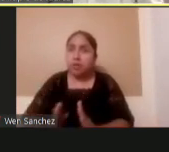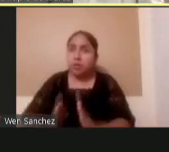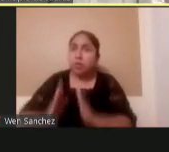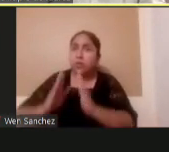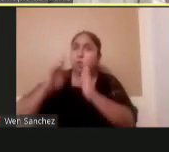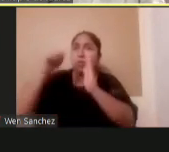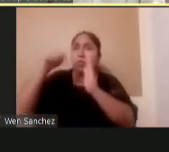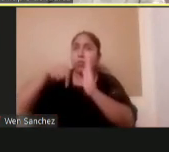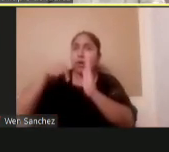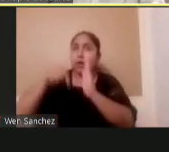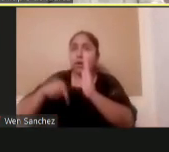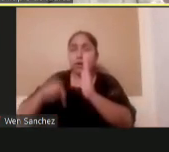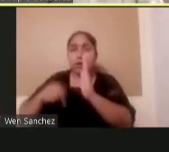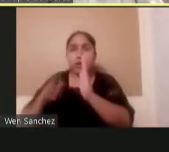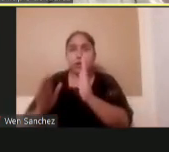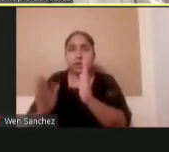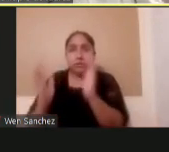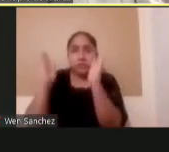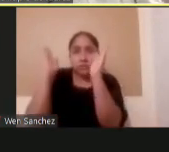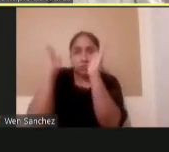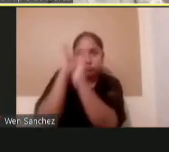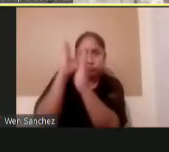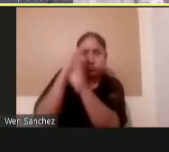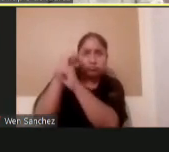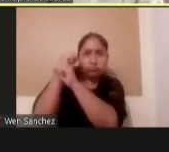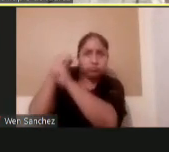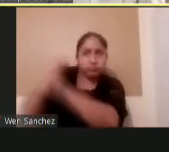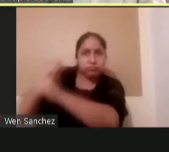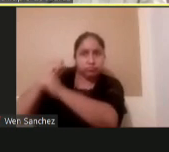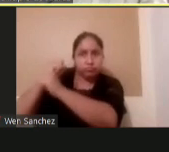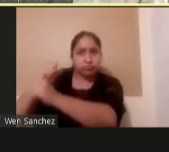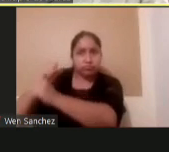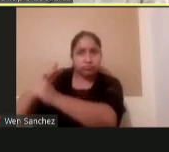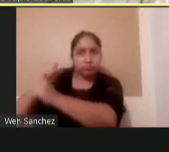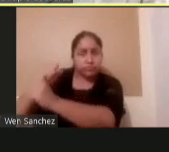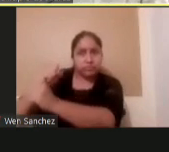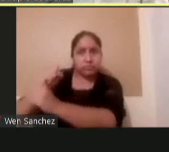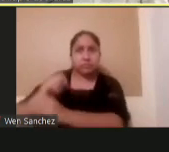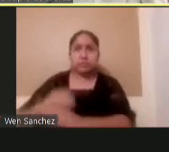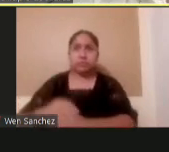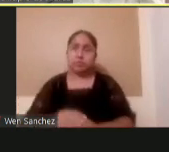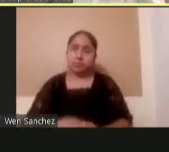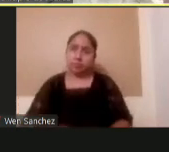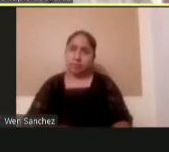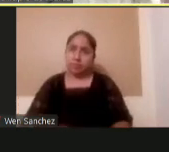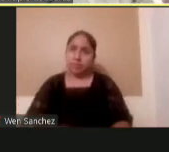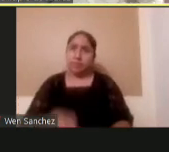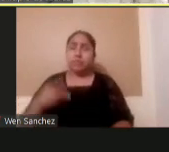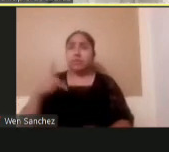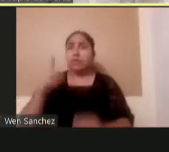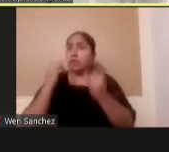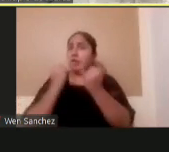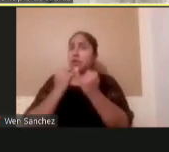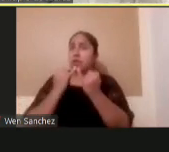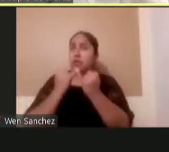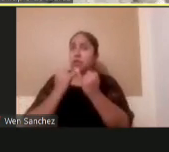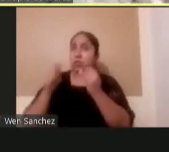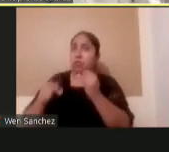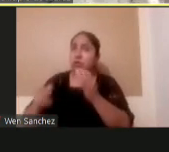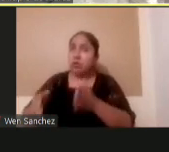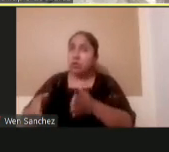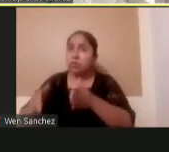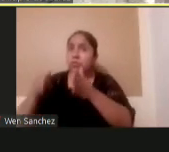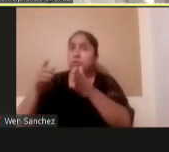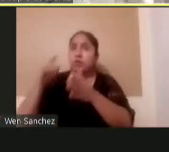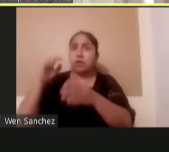ataques gracias a la presencia de los soldados de la Nueva España. El Paso del Norte también protegió a Benito